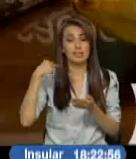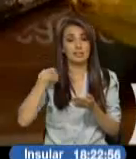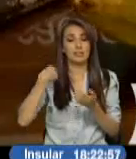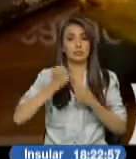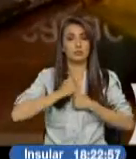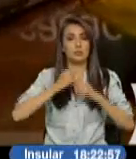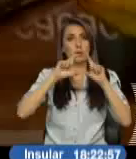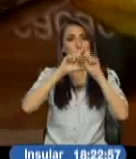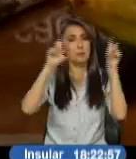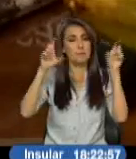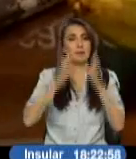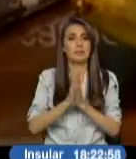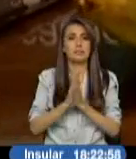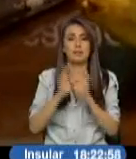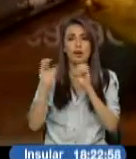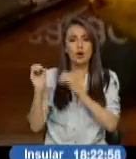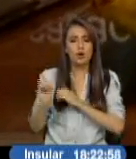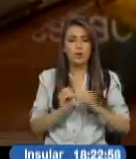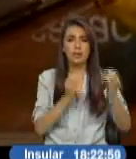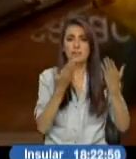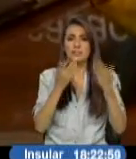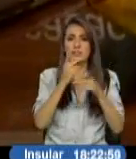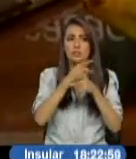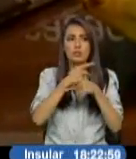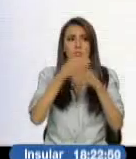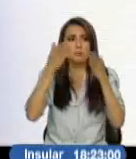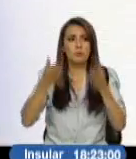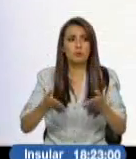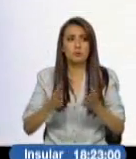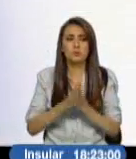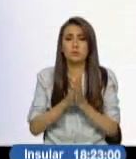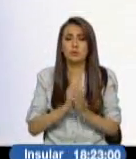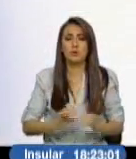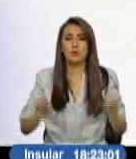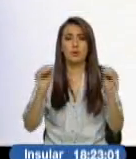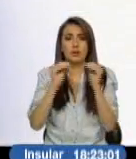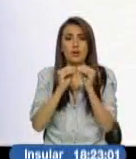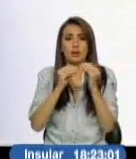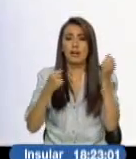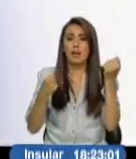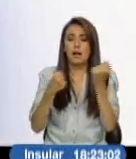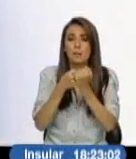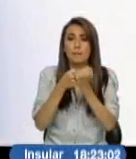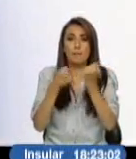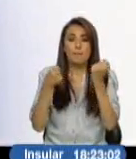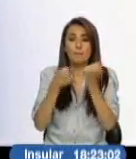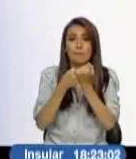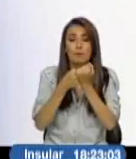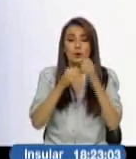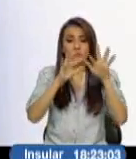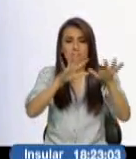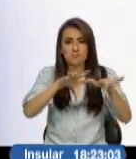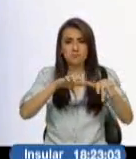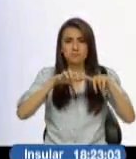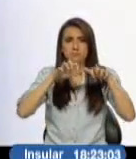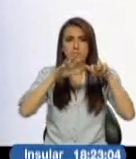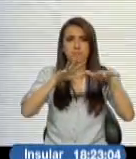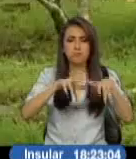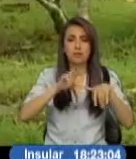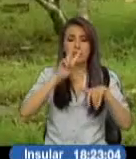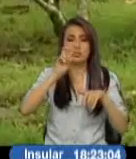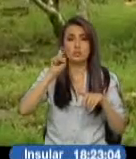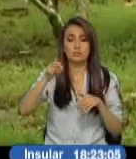fábrica. La organización de productores lleva cerca de 11 años trabajando y reciben el apoyo del Ministerio de Agricultura y Ganadería desde el